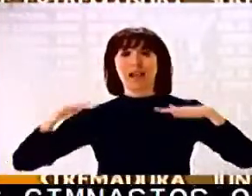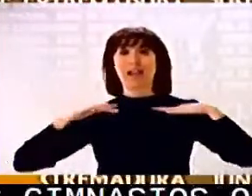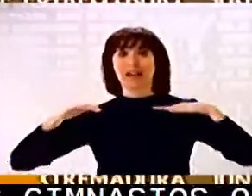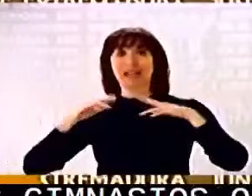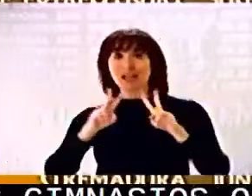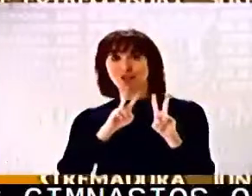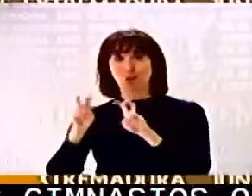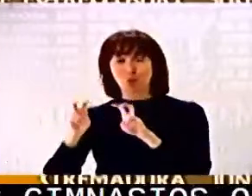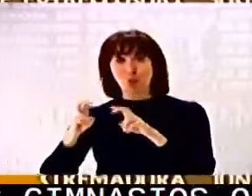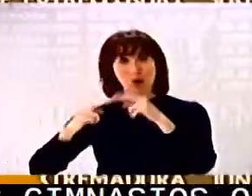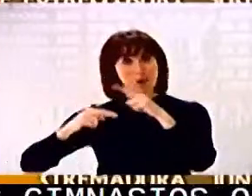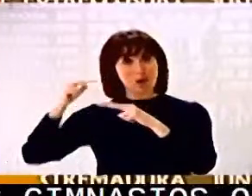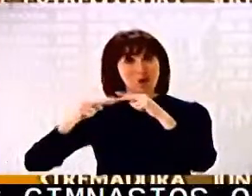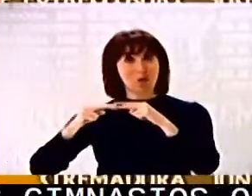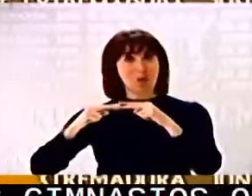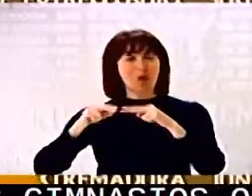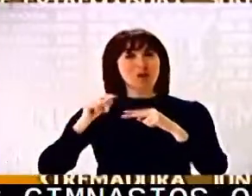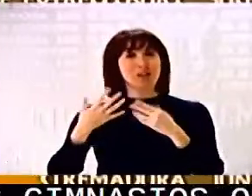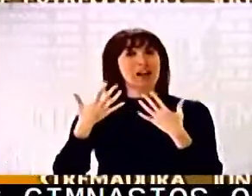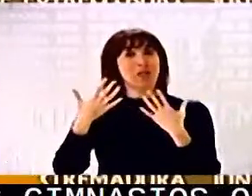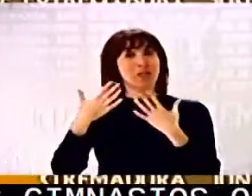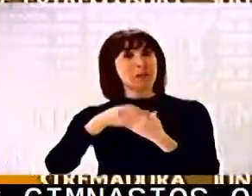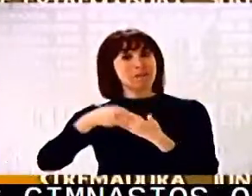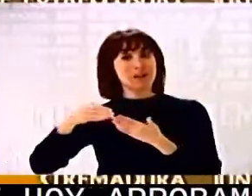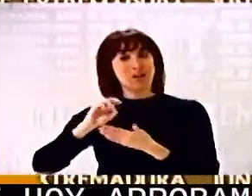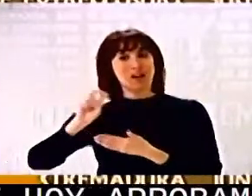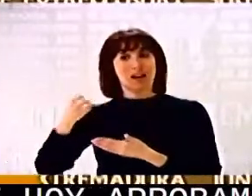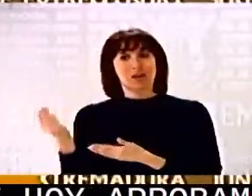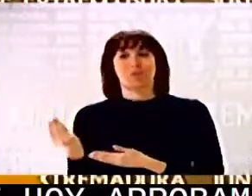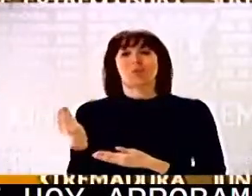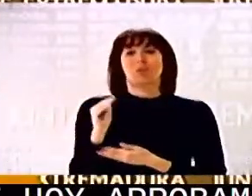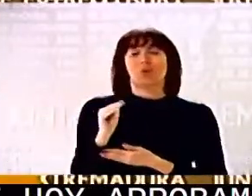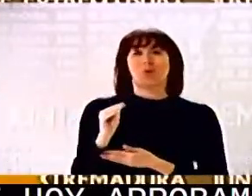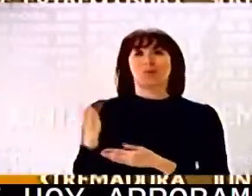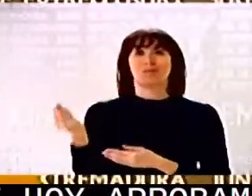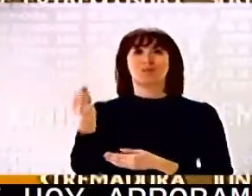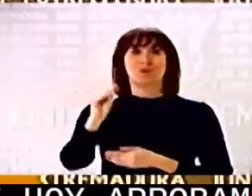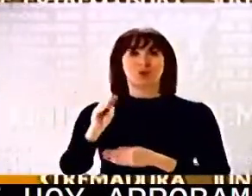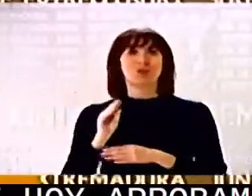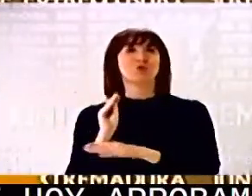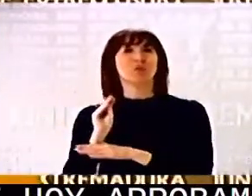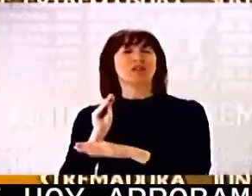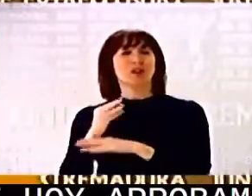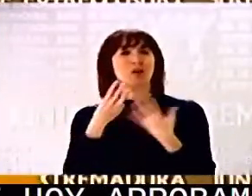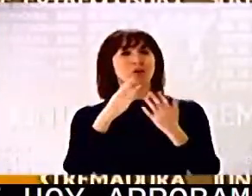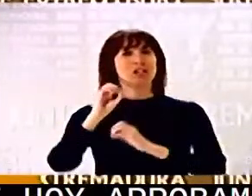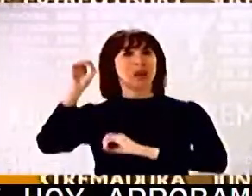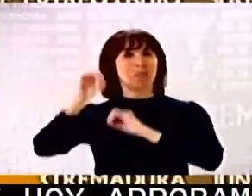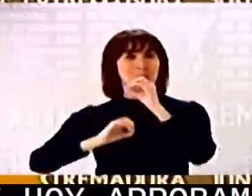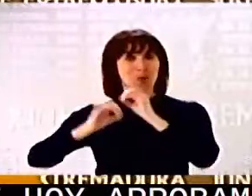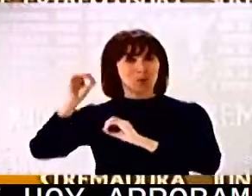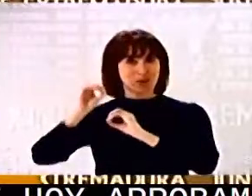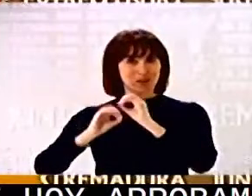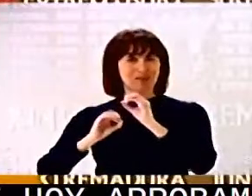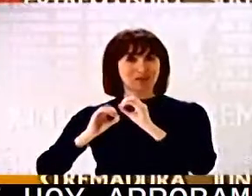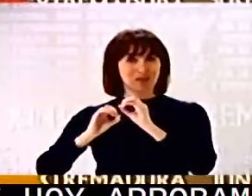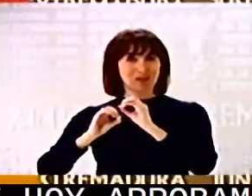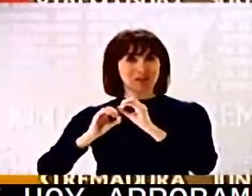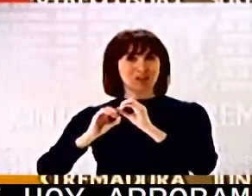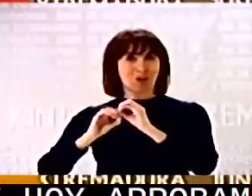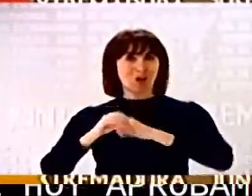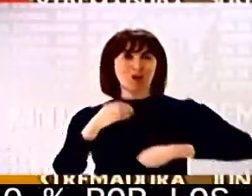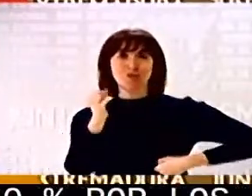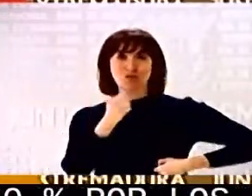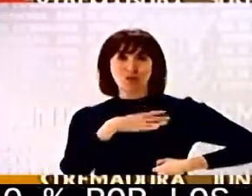nuevos. Estos 10 millones que hoy aprobamos son adicionales, subvencionados en un 80% por los